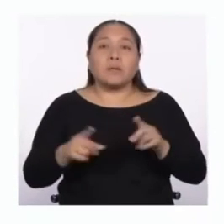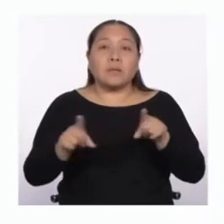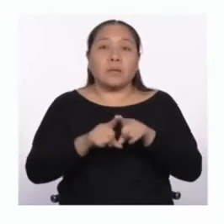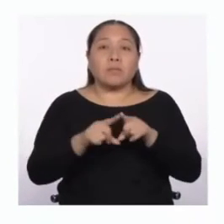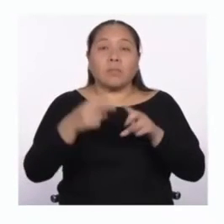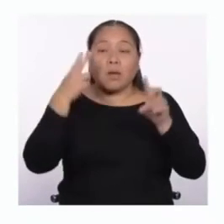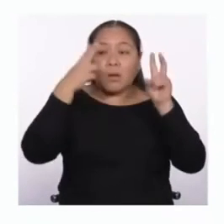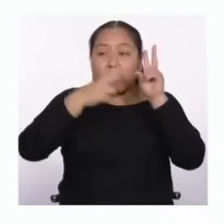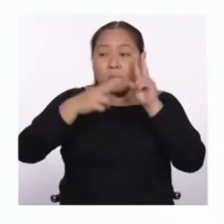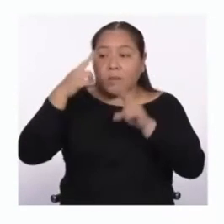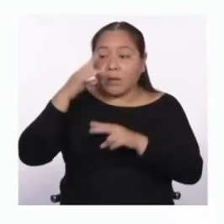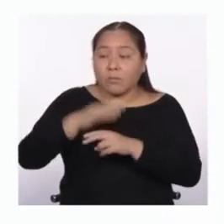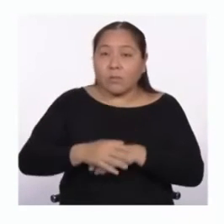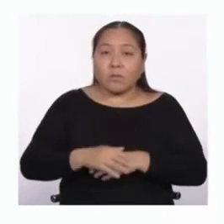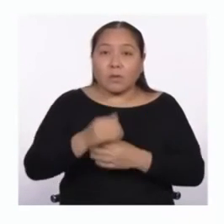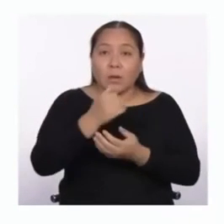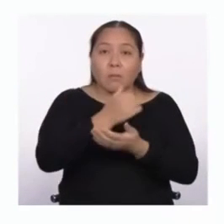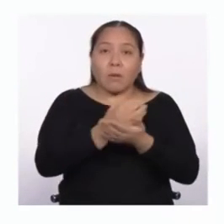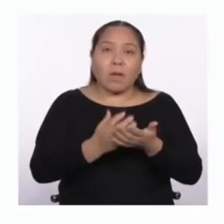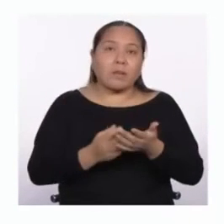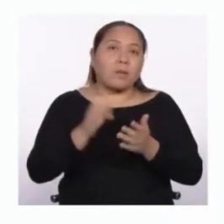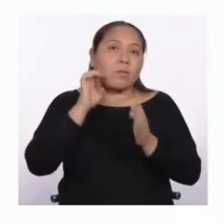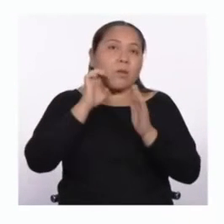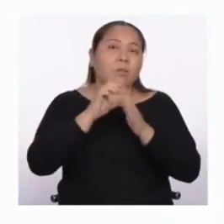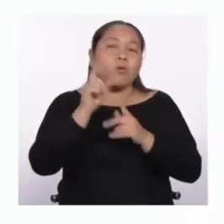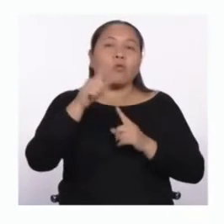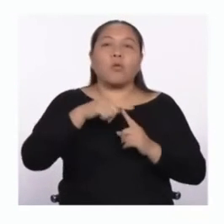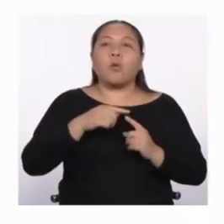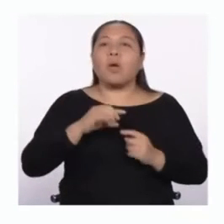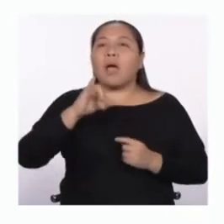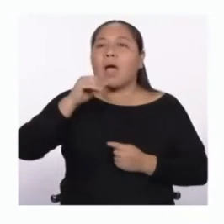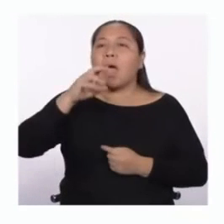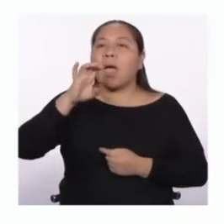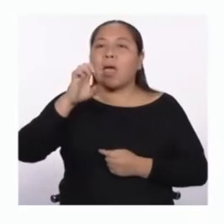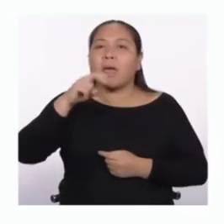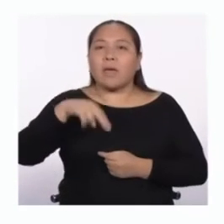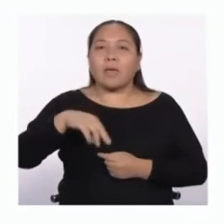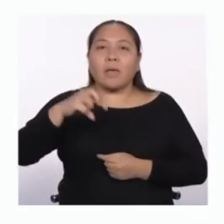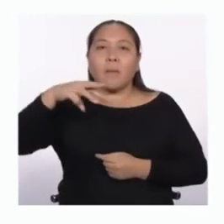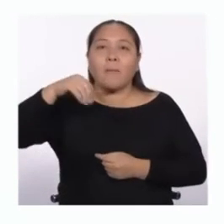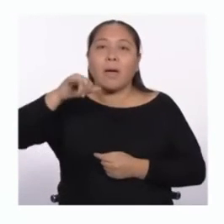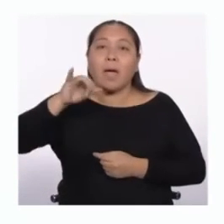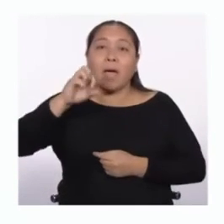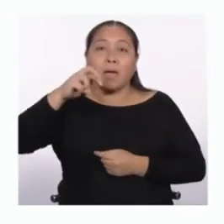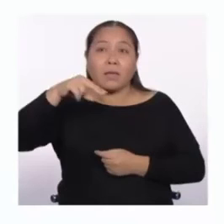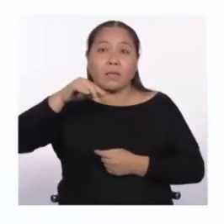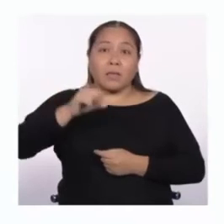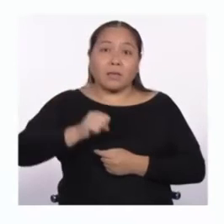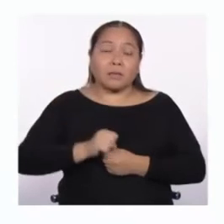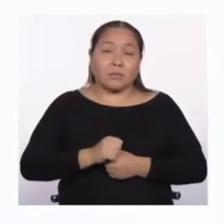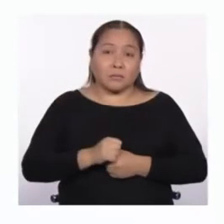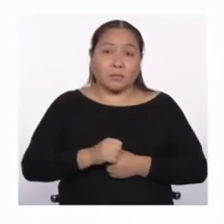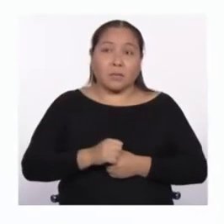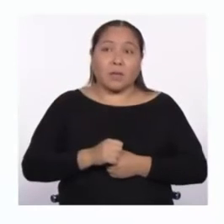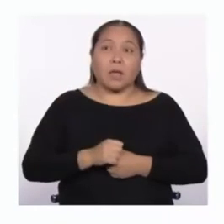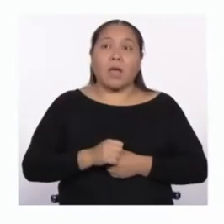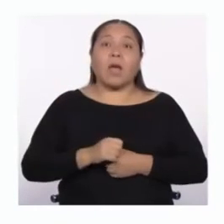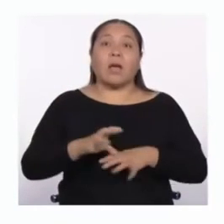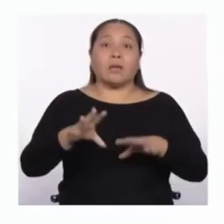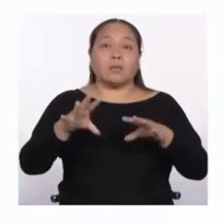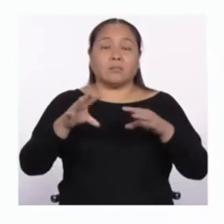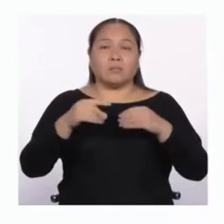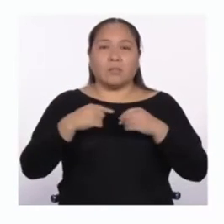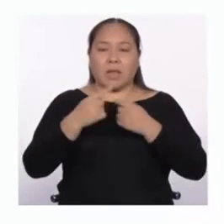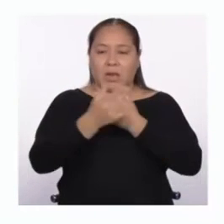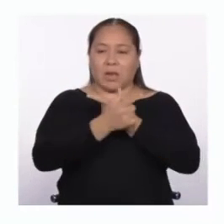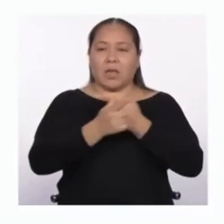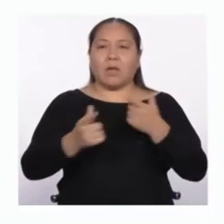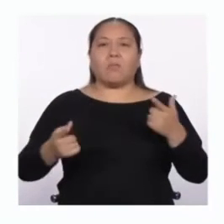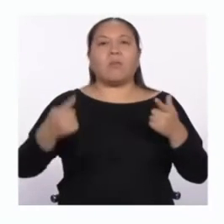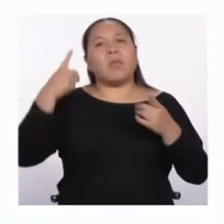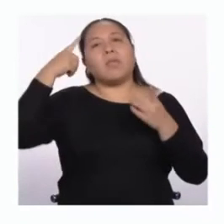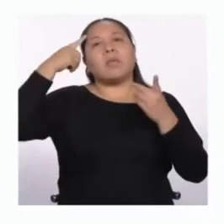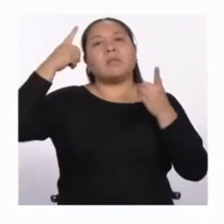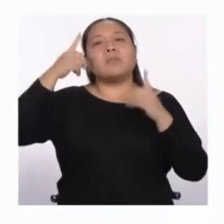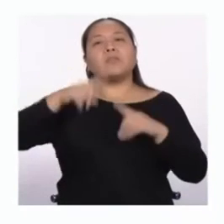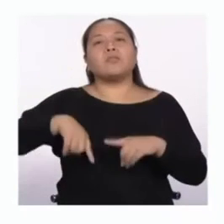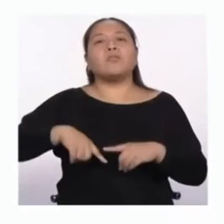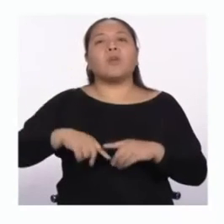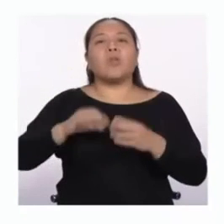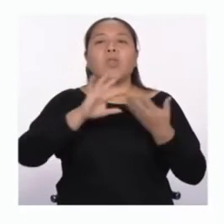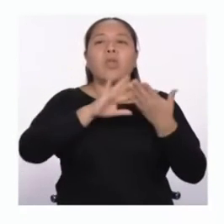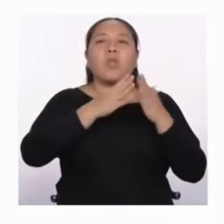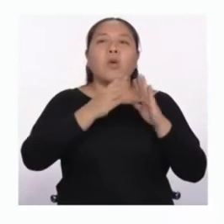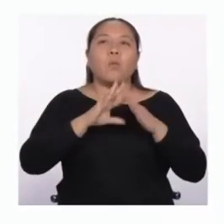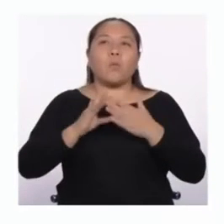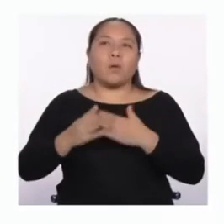vimos que territorios como Tumbes, Jaén y Maynas optaron por el principio de libre determinación de los